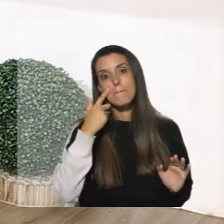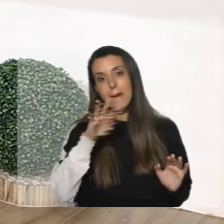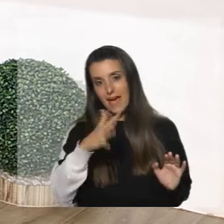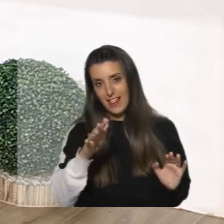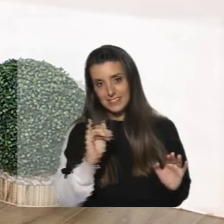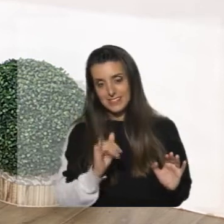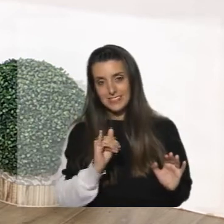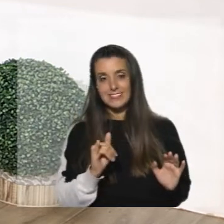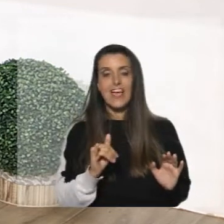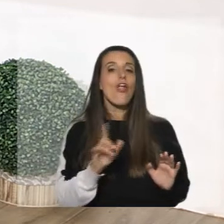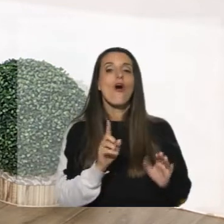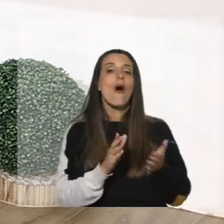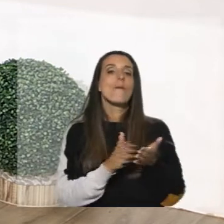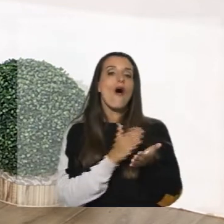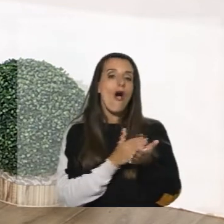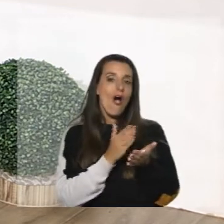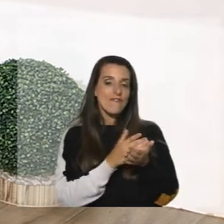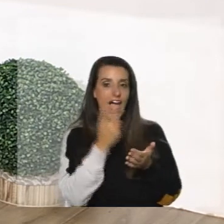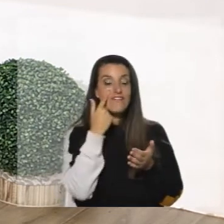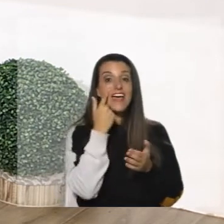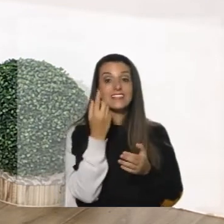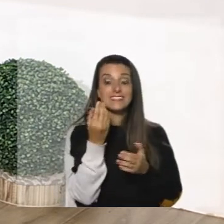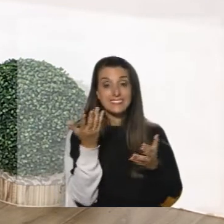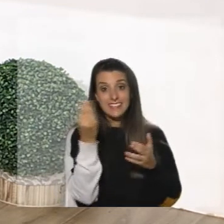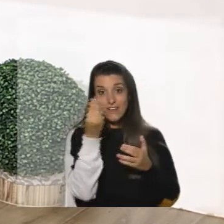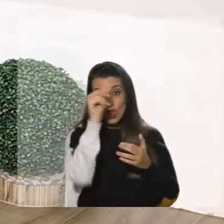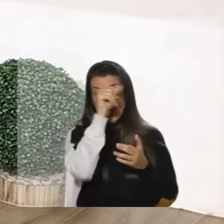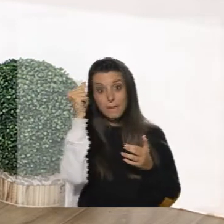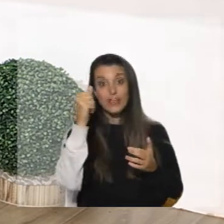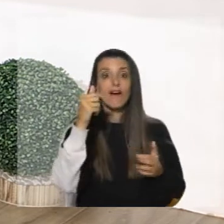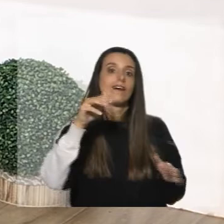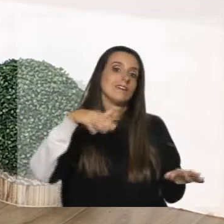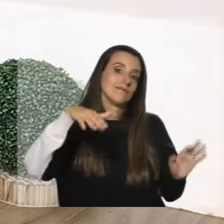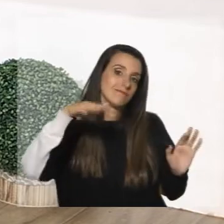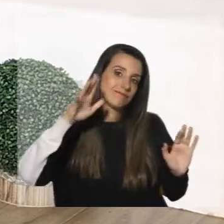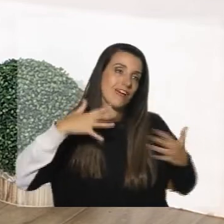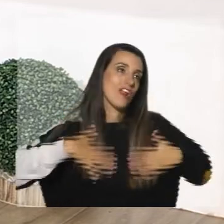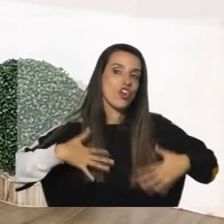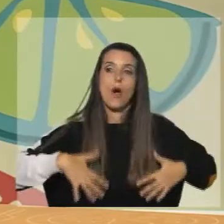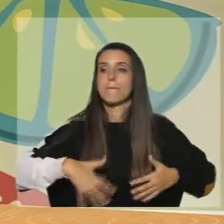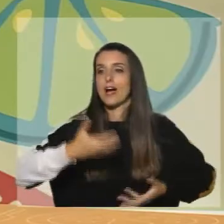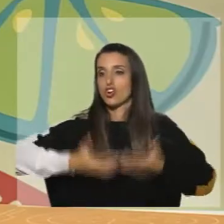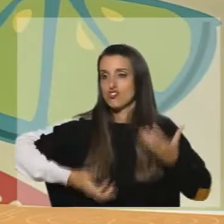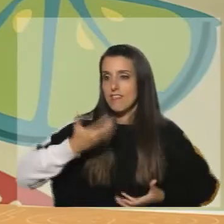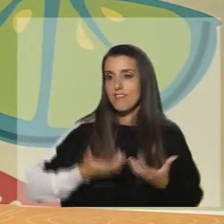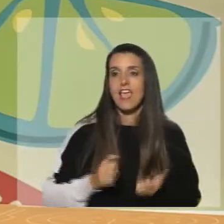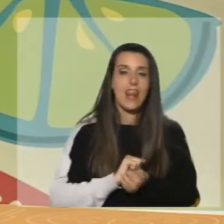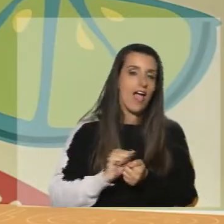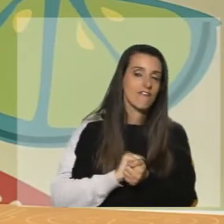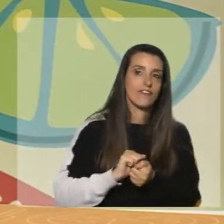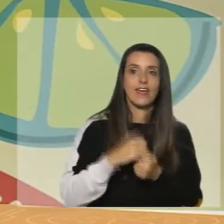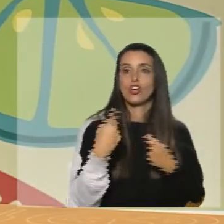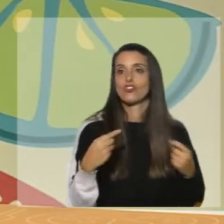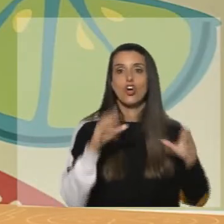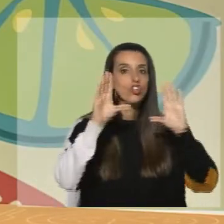No, pobre. Van a tener que hacer el apoyo moral. No, este fin de semana, ¿sabes cómo? Lavé ropa, cociné, todo. Todo. Hiciste todo porque sabías